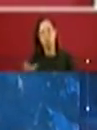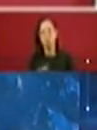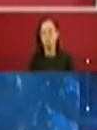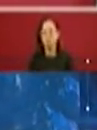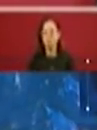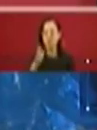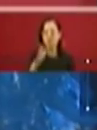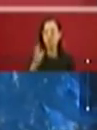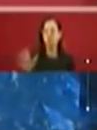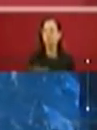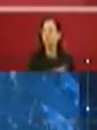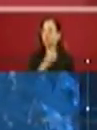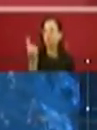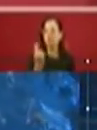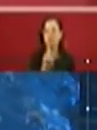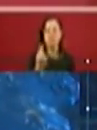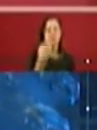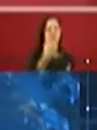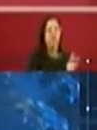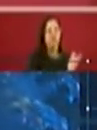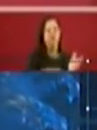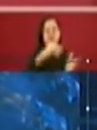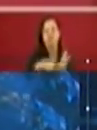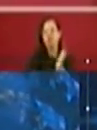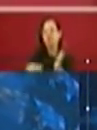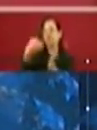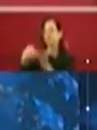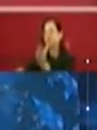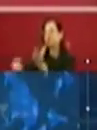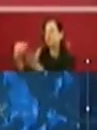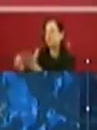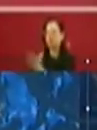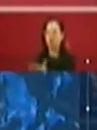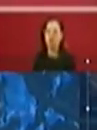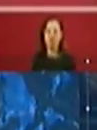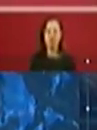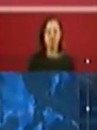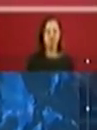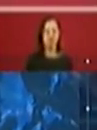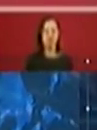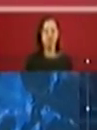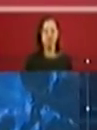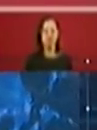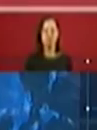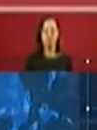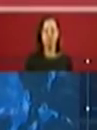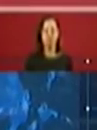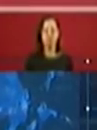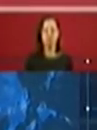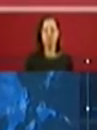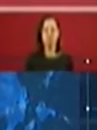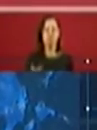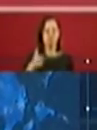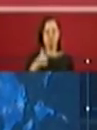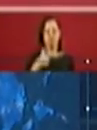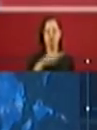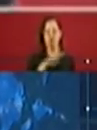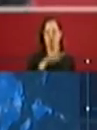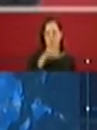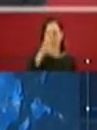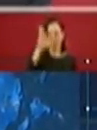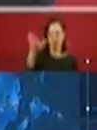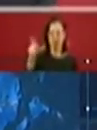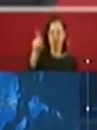al ignorar o al dejar a un lado, él dice, lo enfatizó hoy varias veces en la conferencia, lo enfatizó por